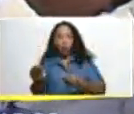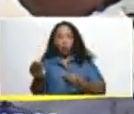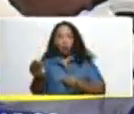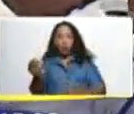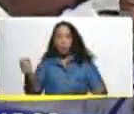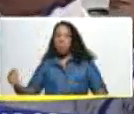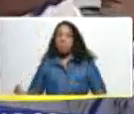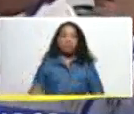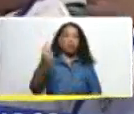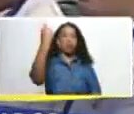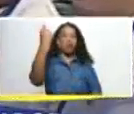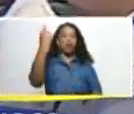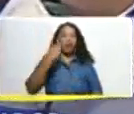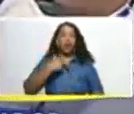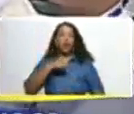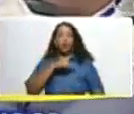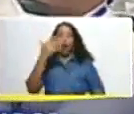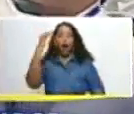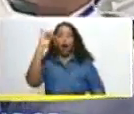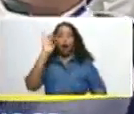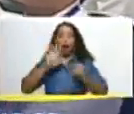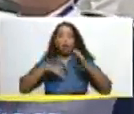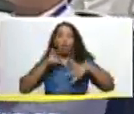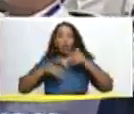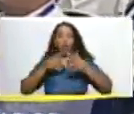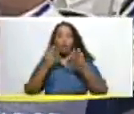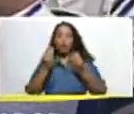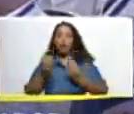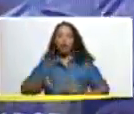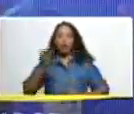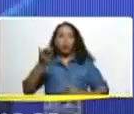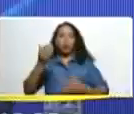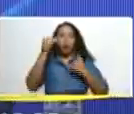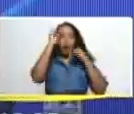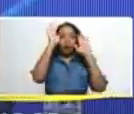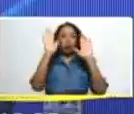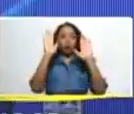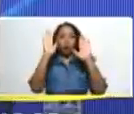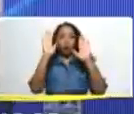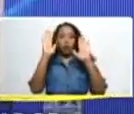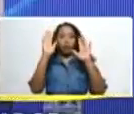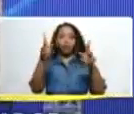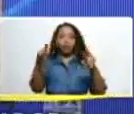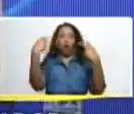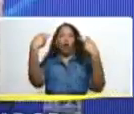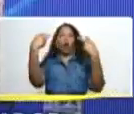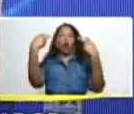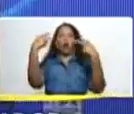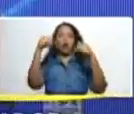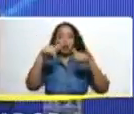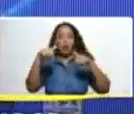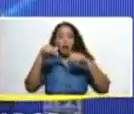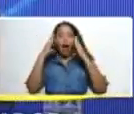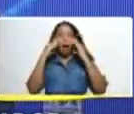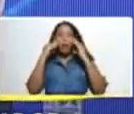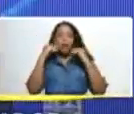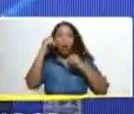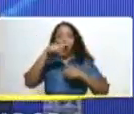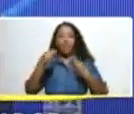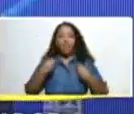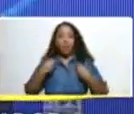vez tenemos un evento tan importante, tan llamativo, y con esta experiencia que hoy vivieron